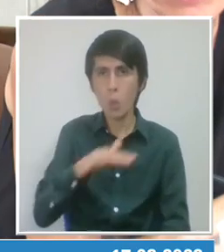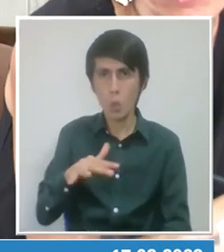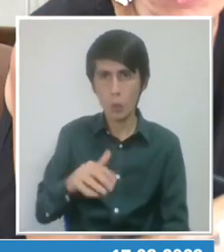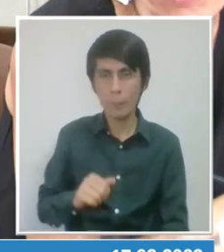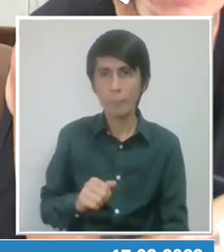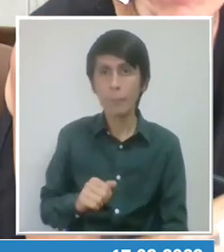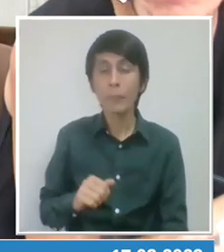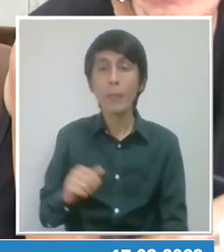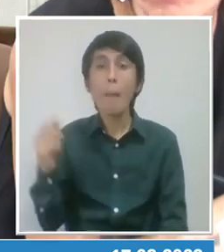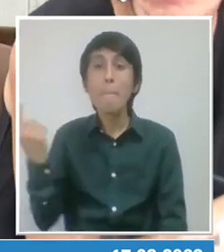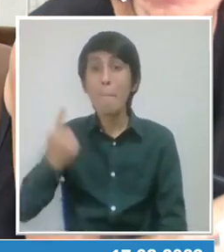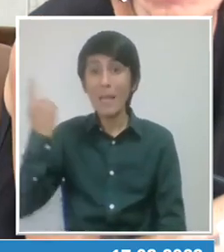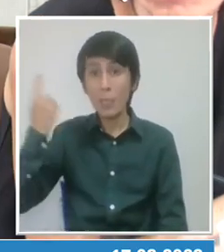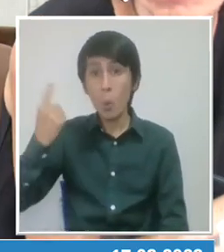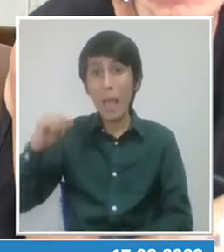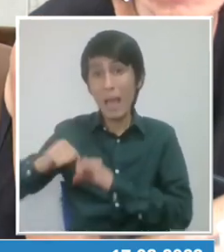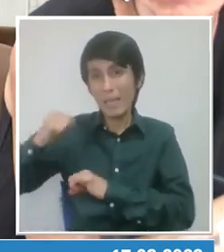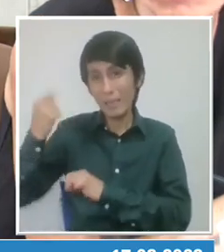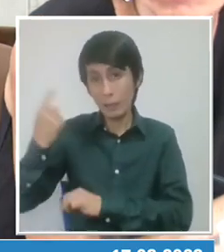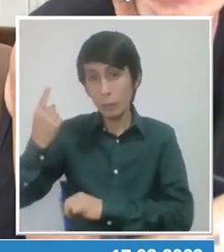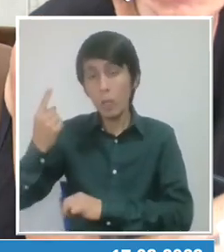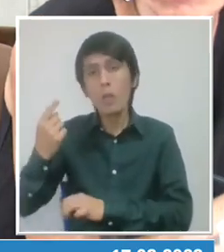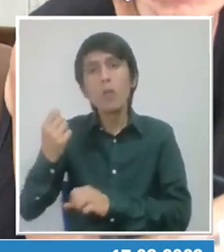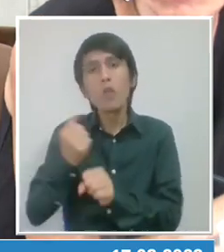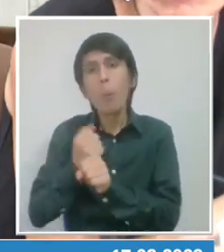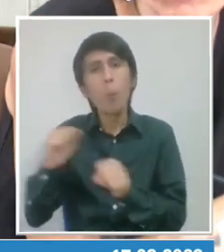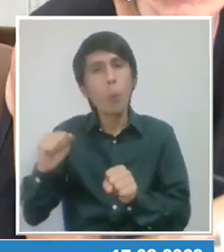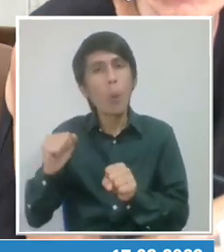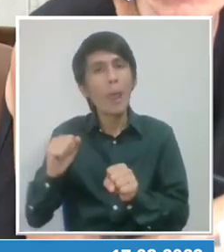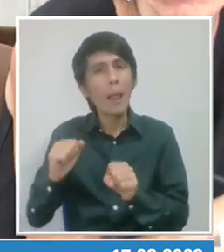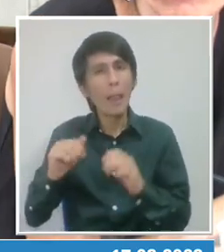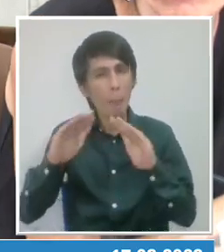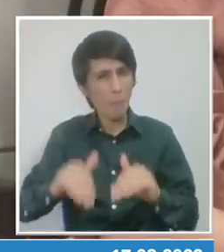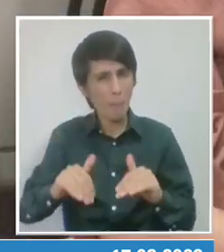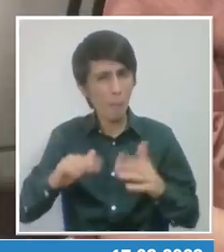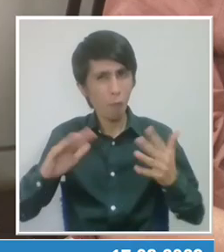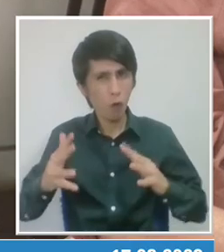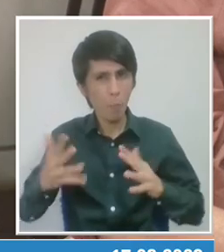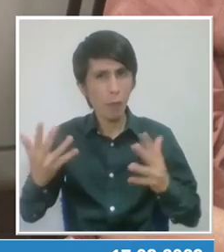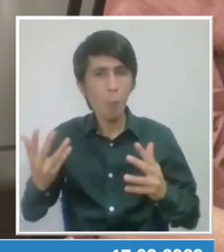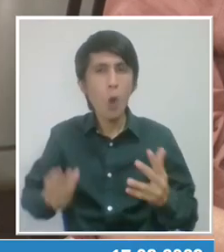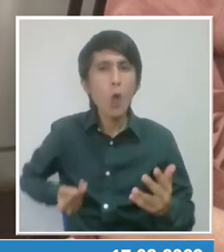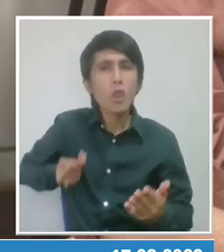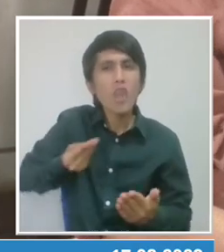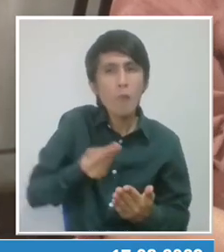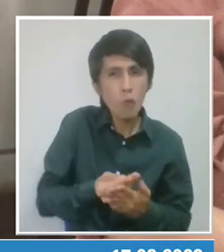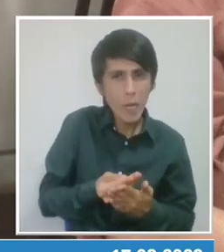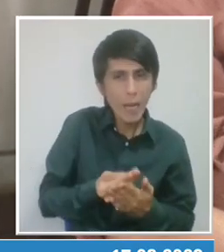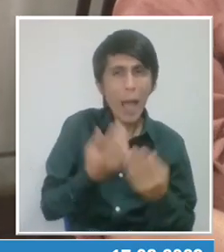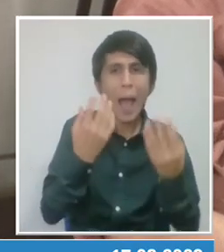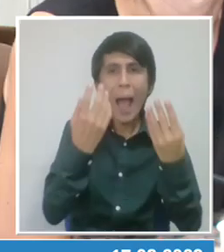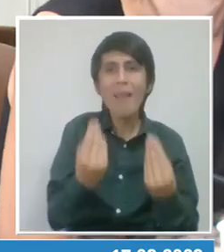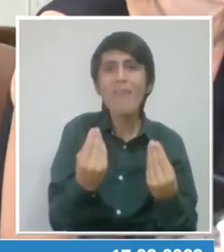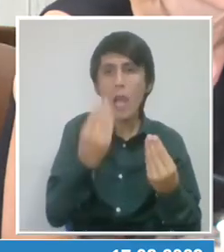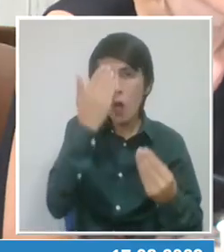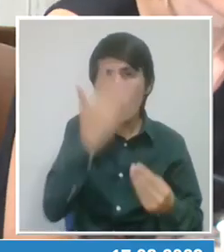con la misma intensidad, contribuir al bien común. Creo que ahí esto es parte central de lo que está llamado a articular nuestra